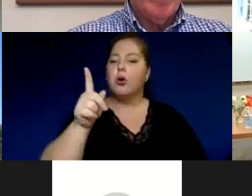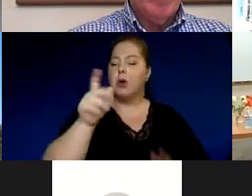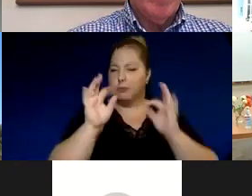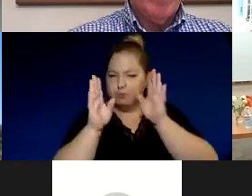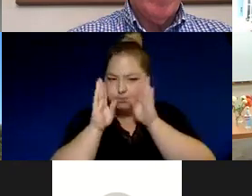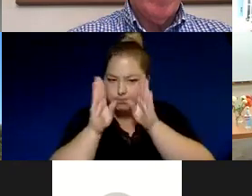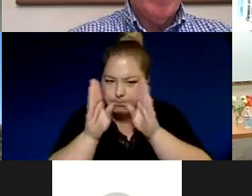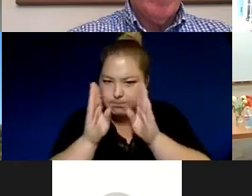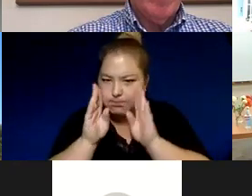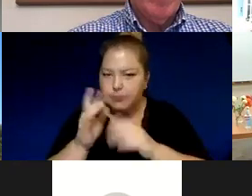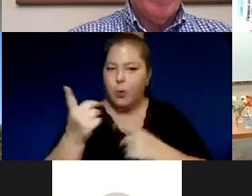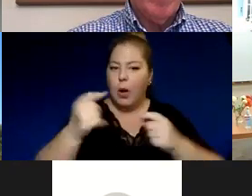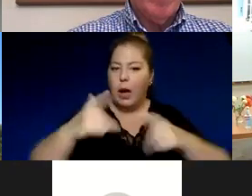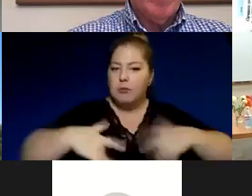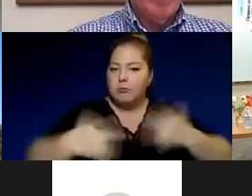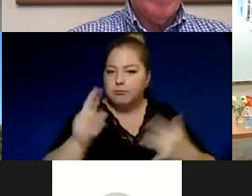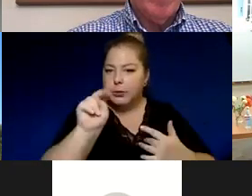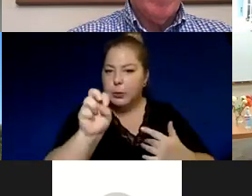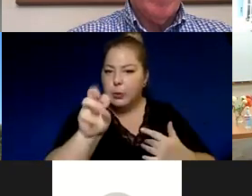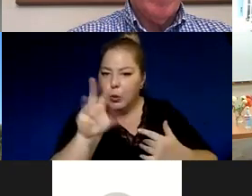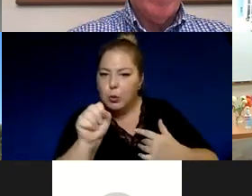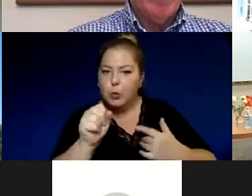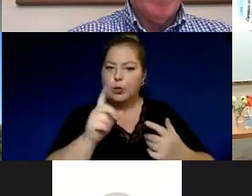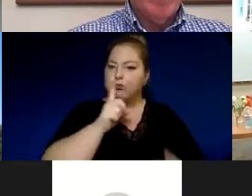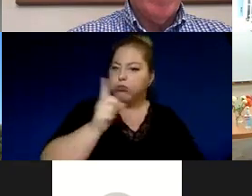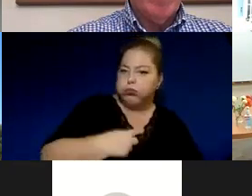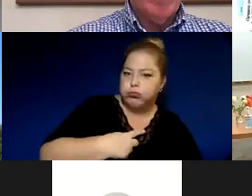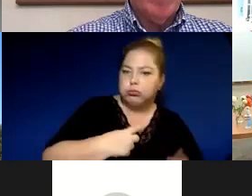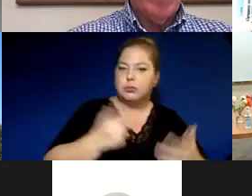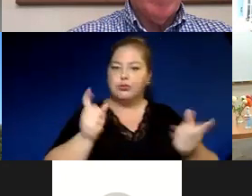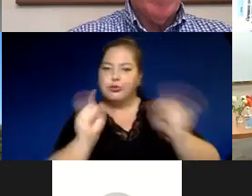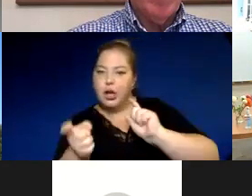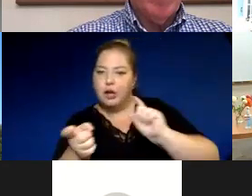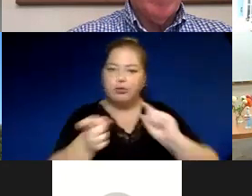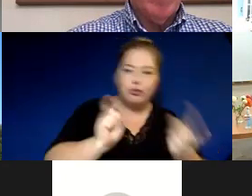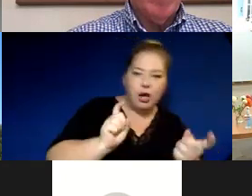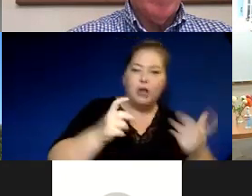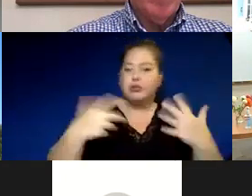en cuanto a dónde se encuentran, si hay alguna emergencia.